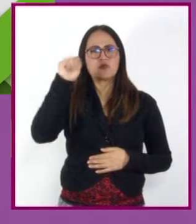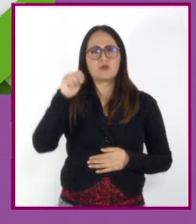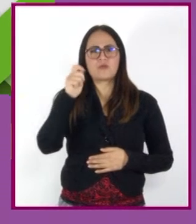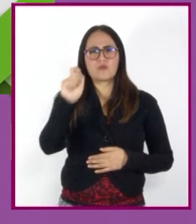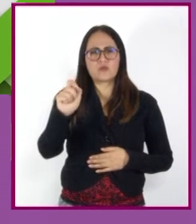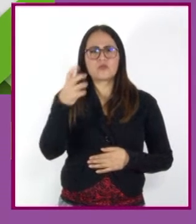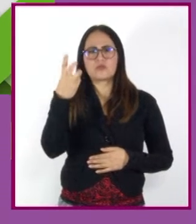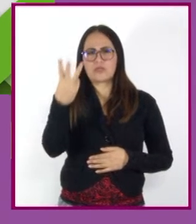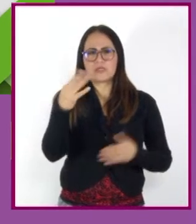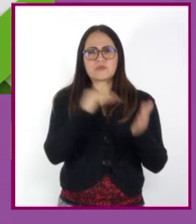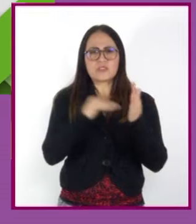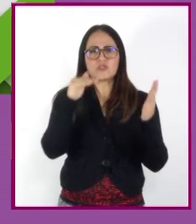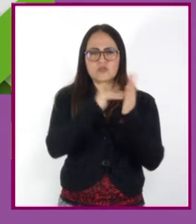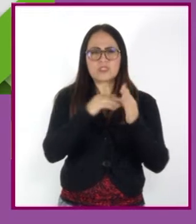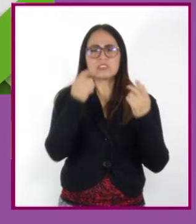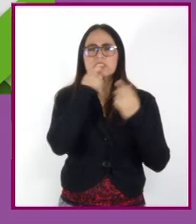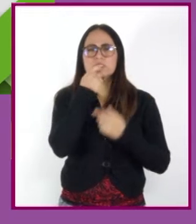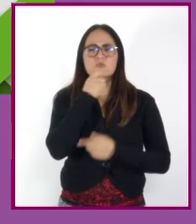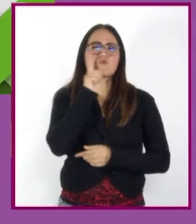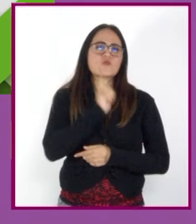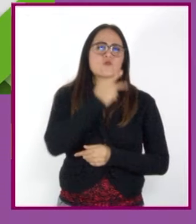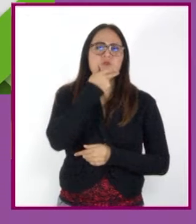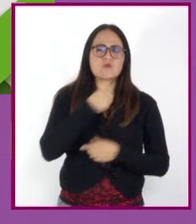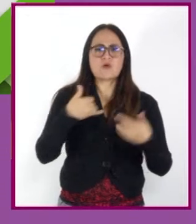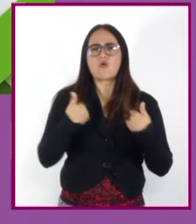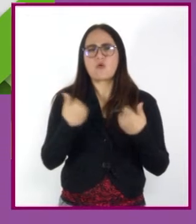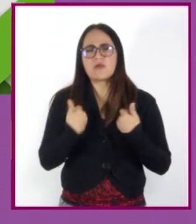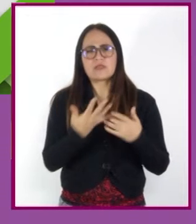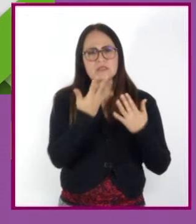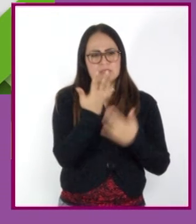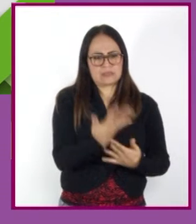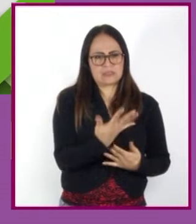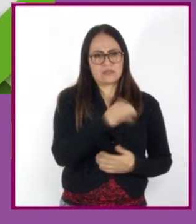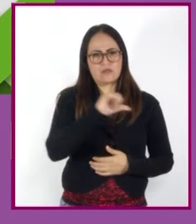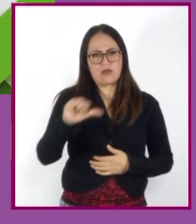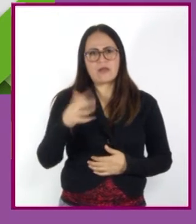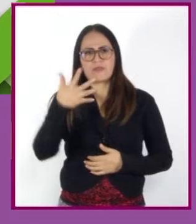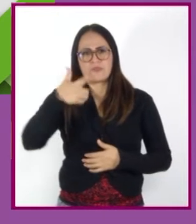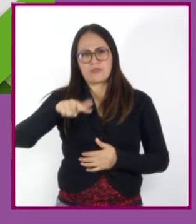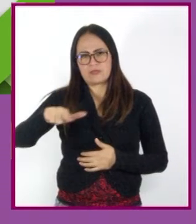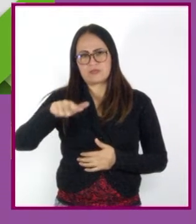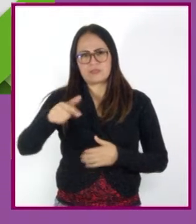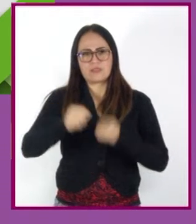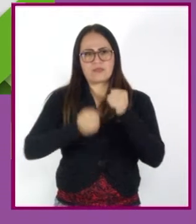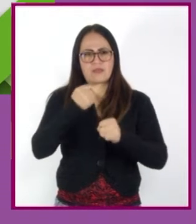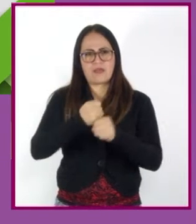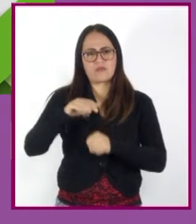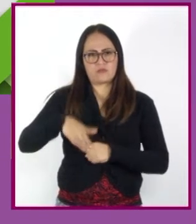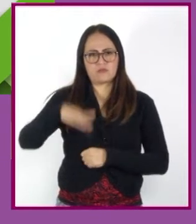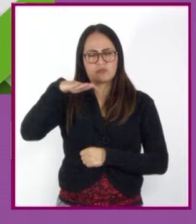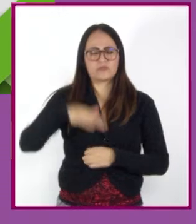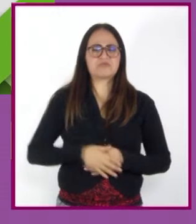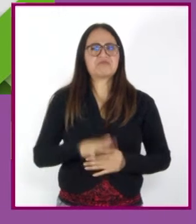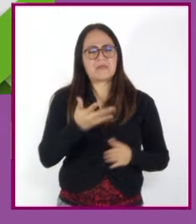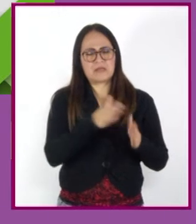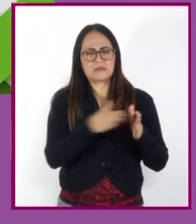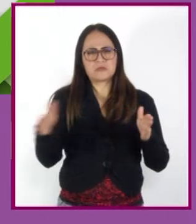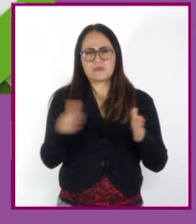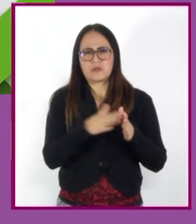millones de niñas, niños y adolescentes de 5 a 17 años. De esta población, poco más